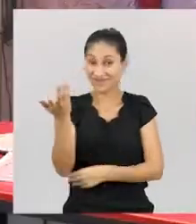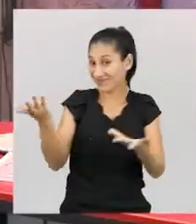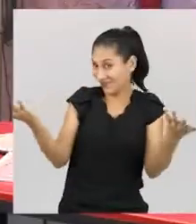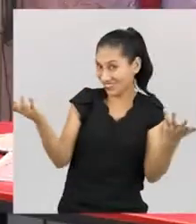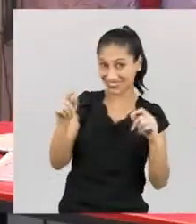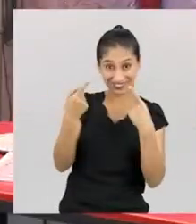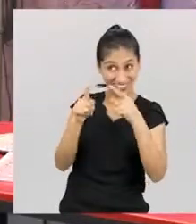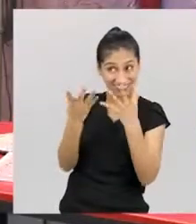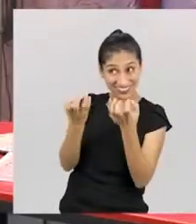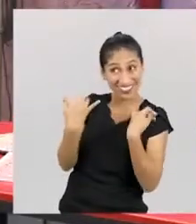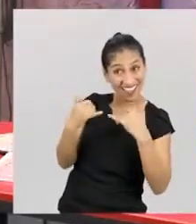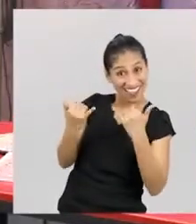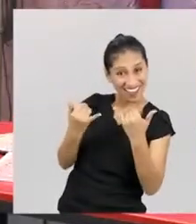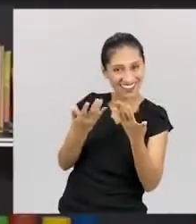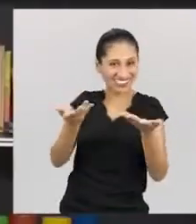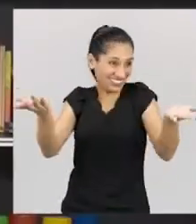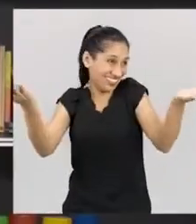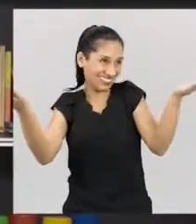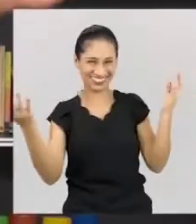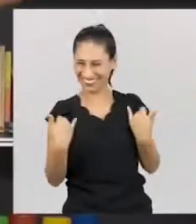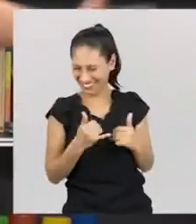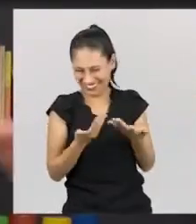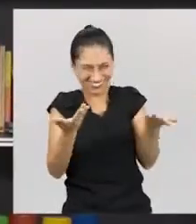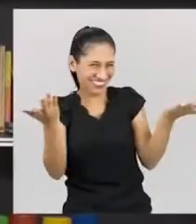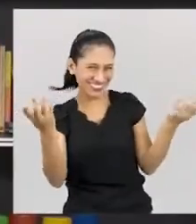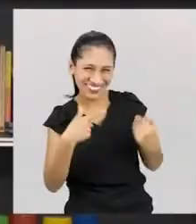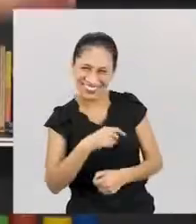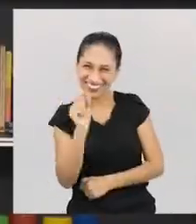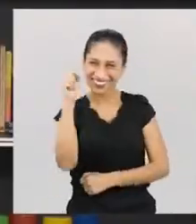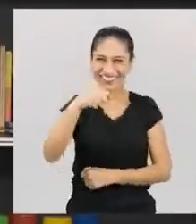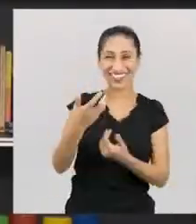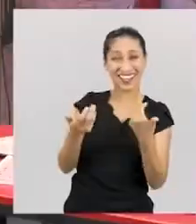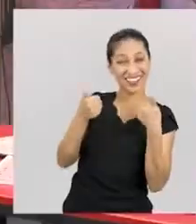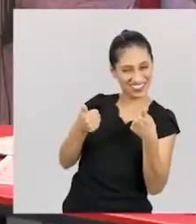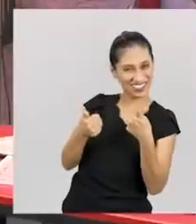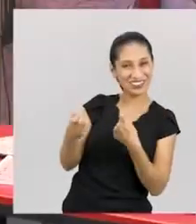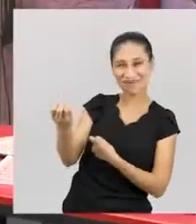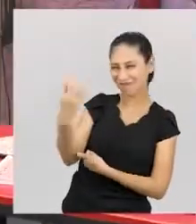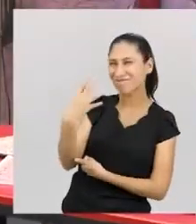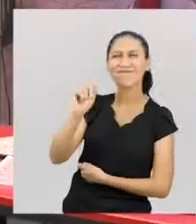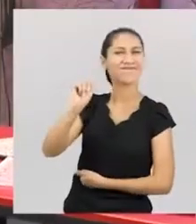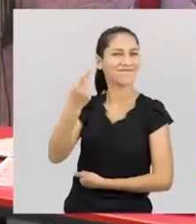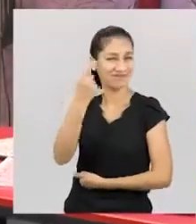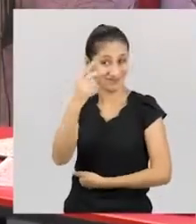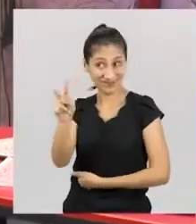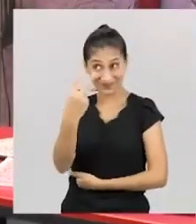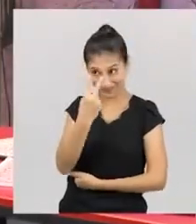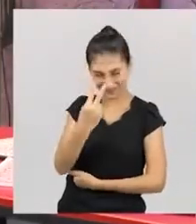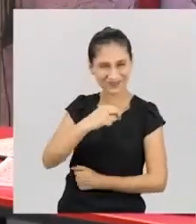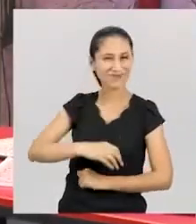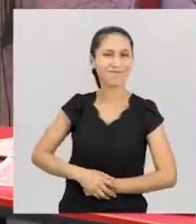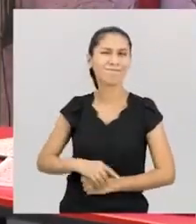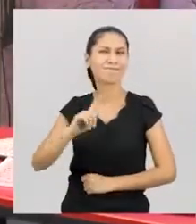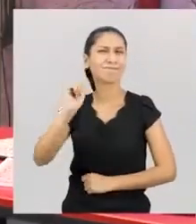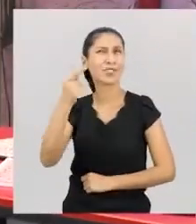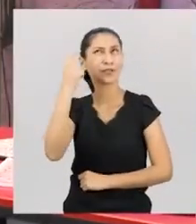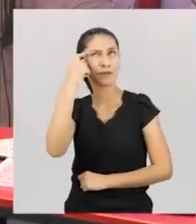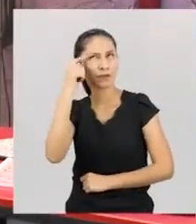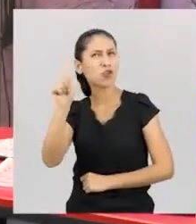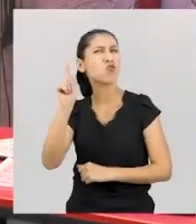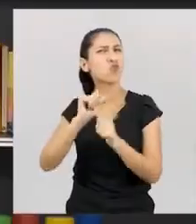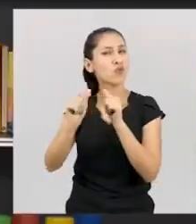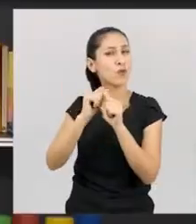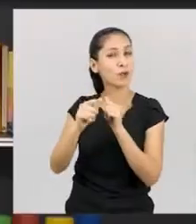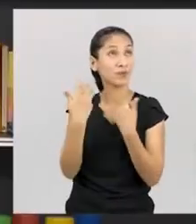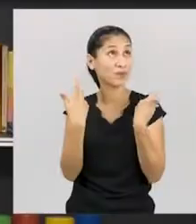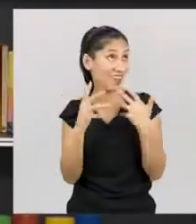¿No? Bueno, ¿pero quieres jugar? ¿Jugar? Obviamente sí. A ver, perfecto. Primero, escucha, primero piensa